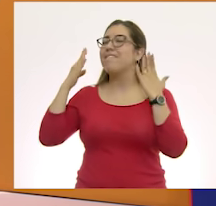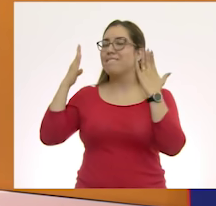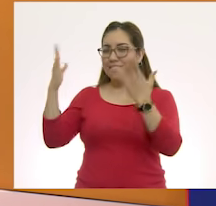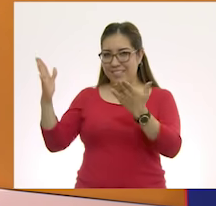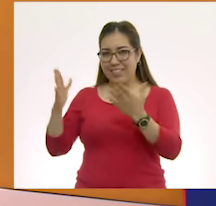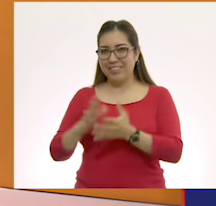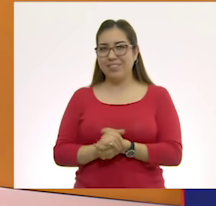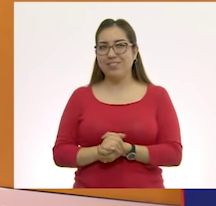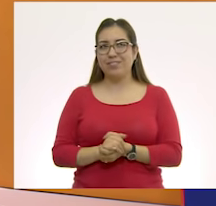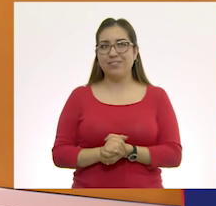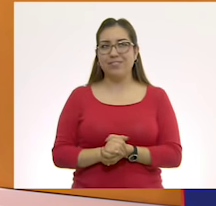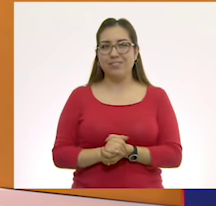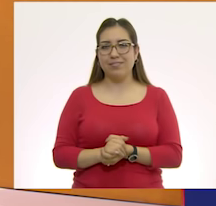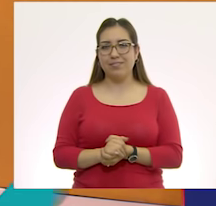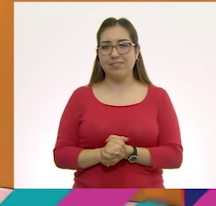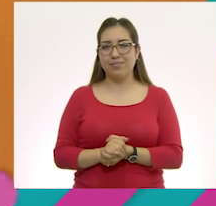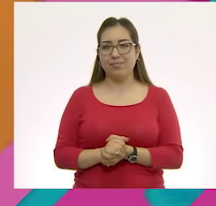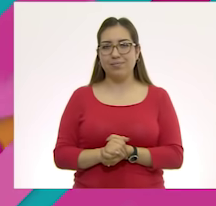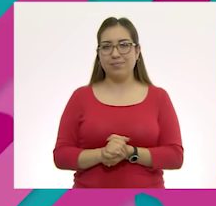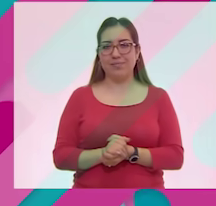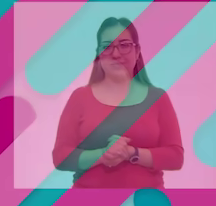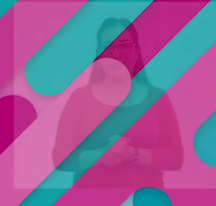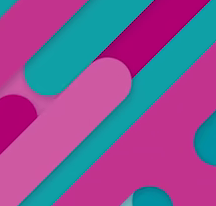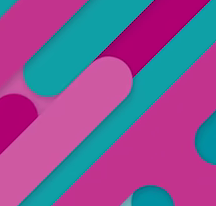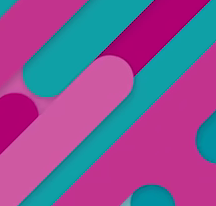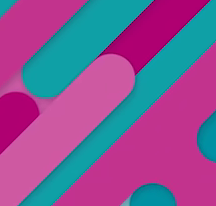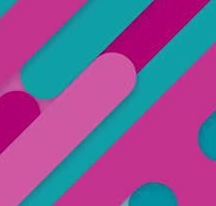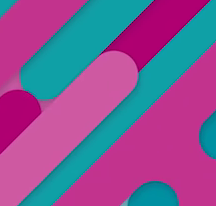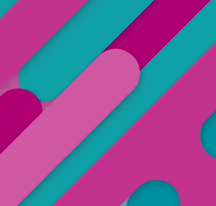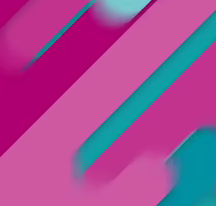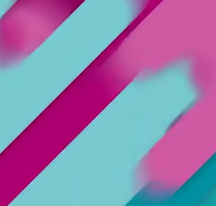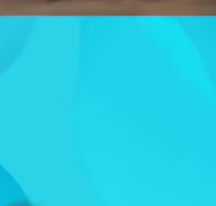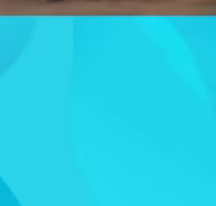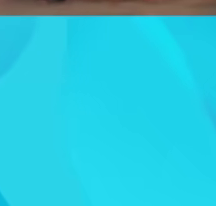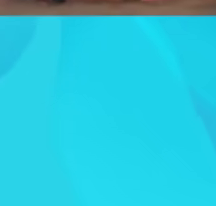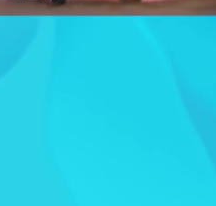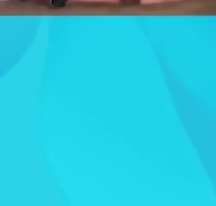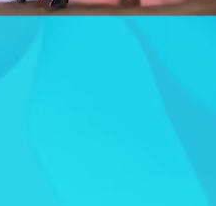el siguiente video. Adelante. Vamos.